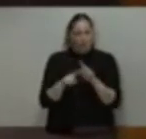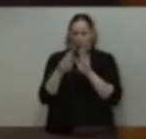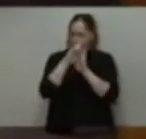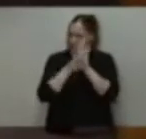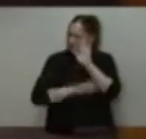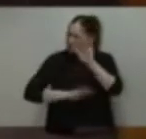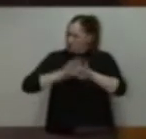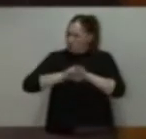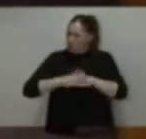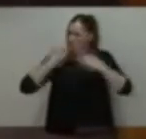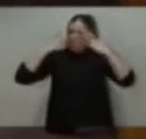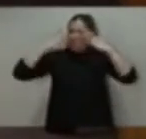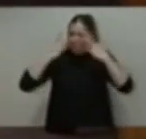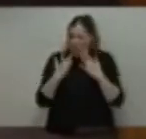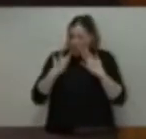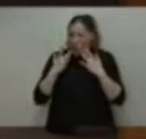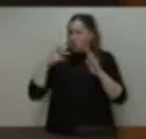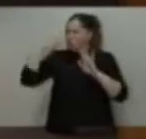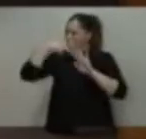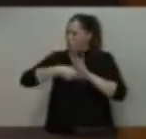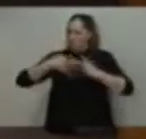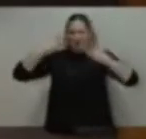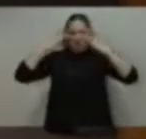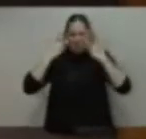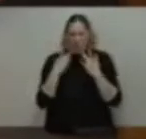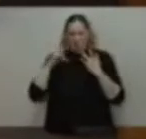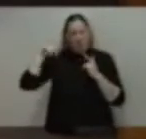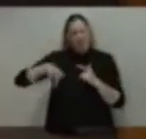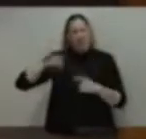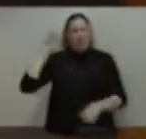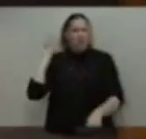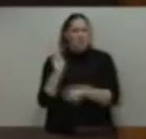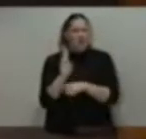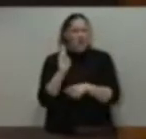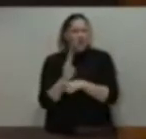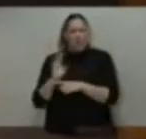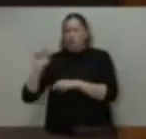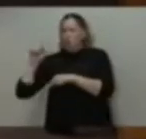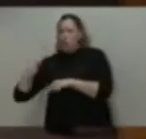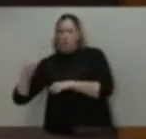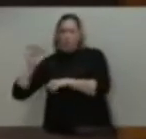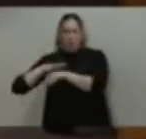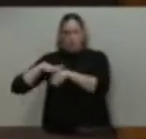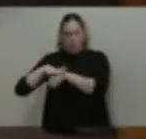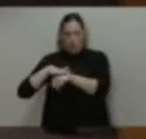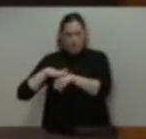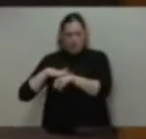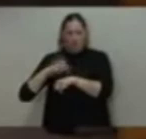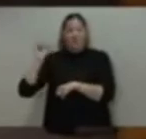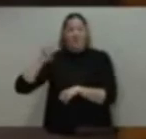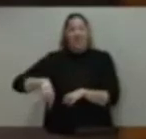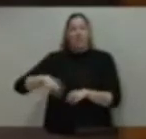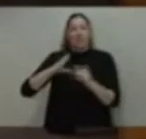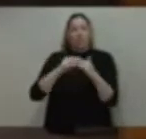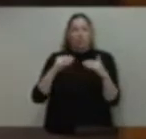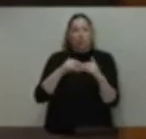y que aplica a rajatabla la normativa y dice claramente esto es un parlamento o esto es un gobierno. Se encuentra también a pacientes